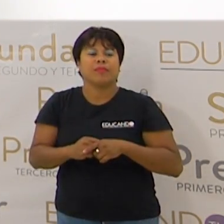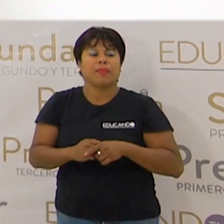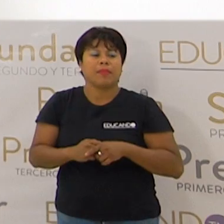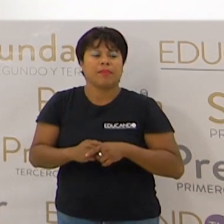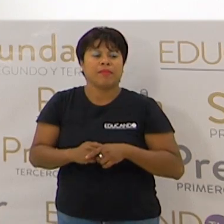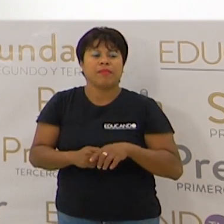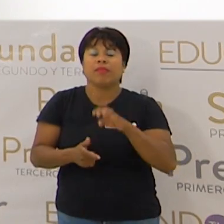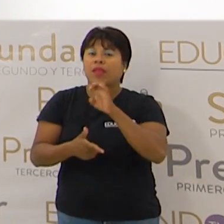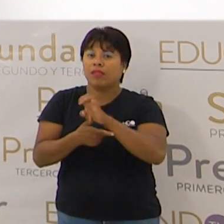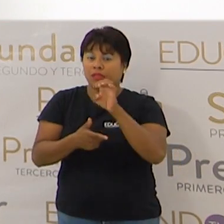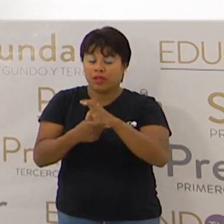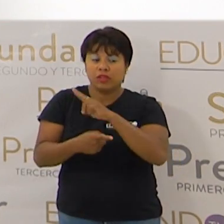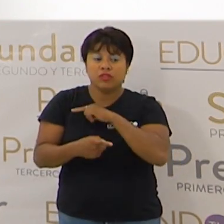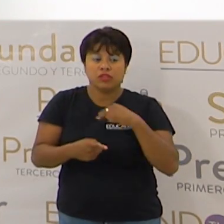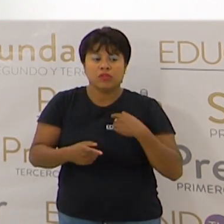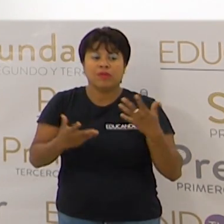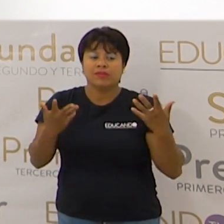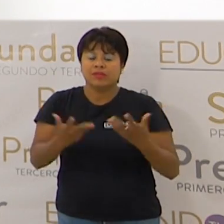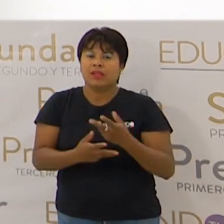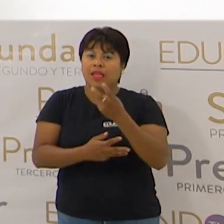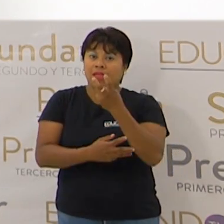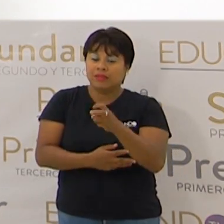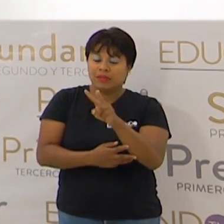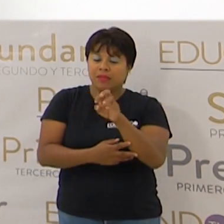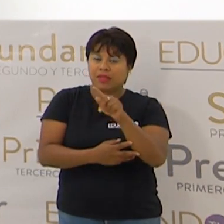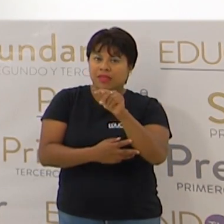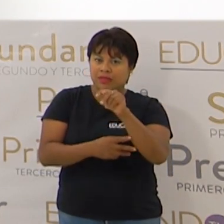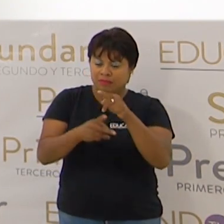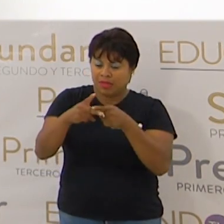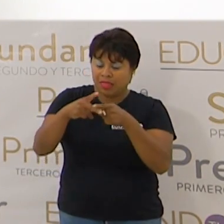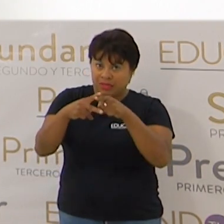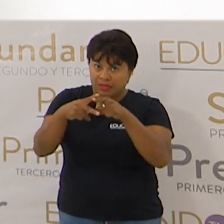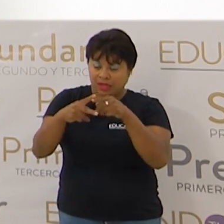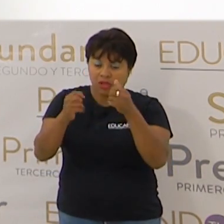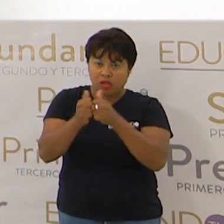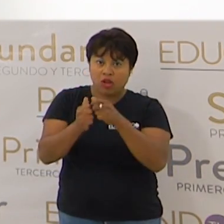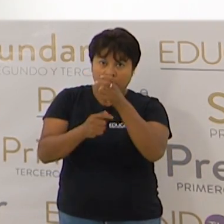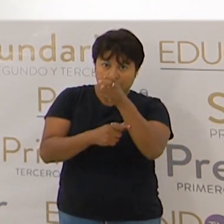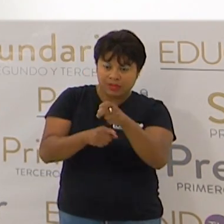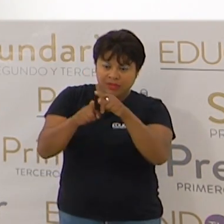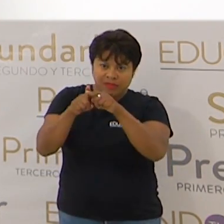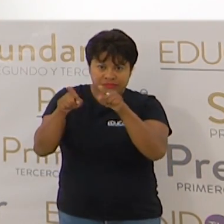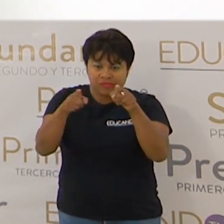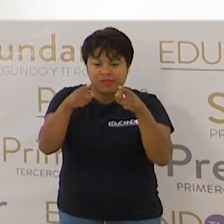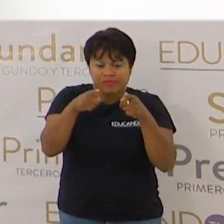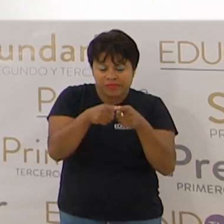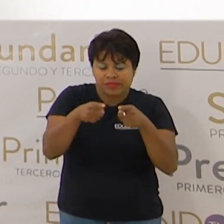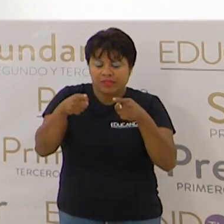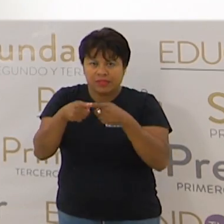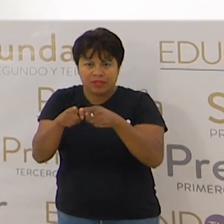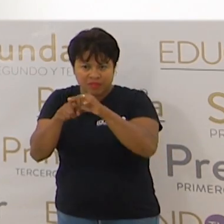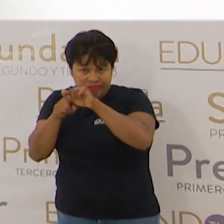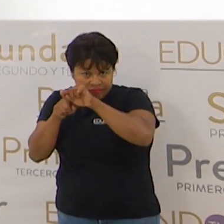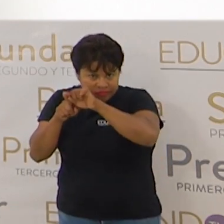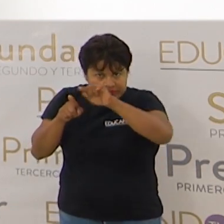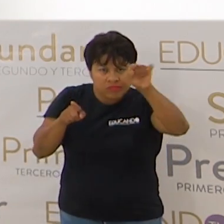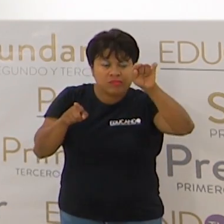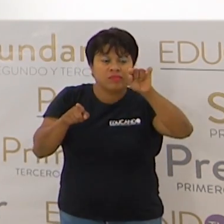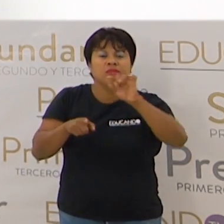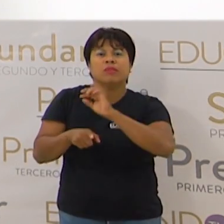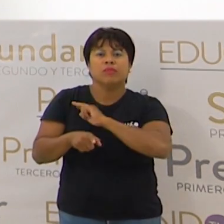una. Entonces vamos a unir a este vértice con este vértice y podemos estar